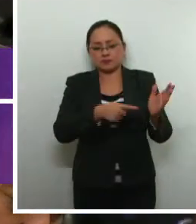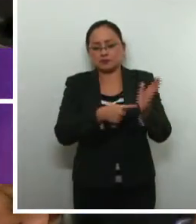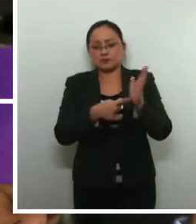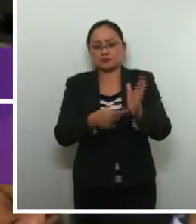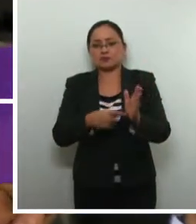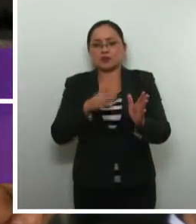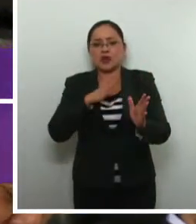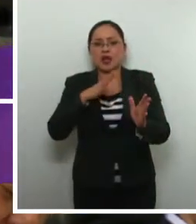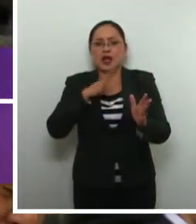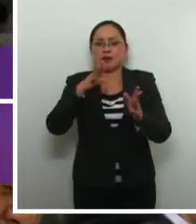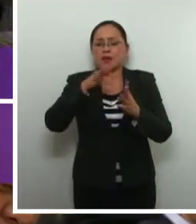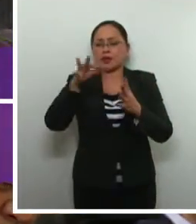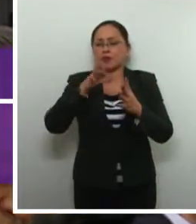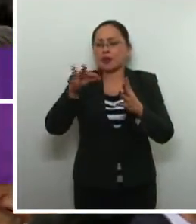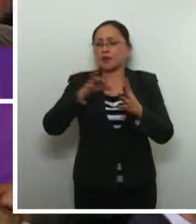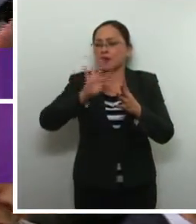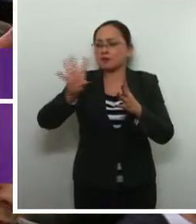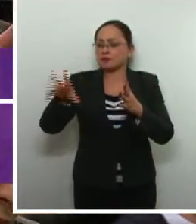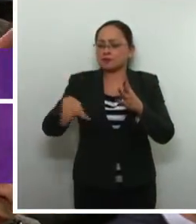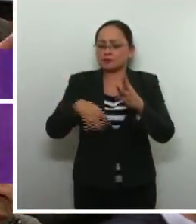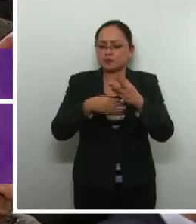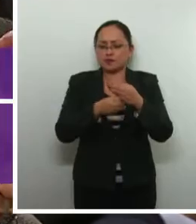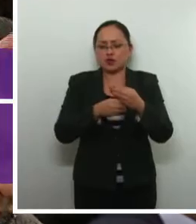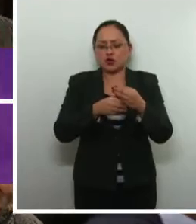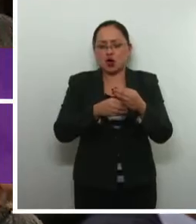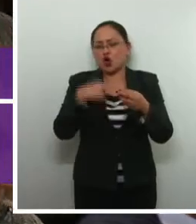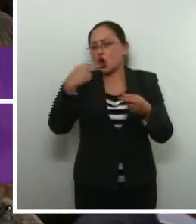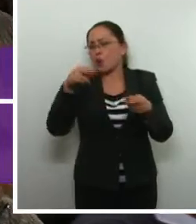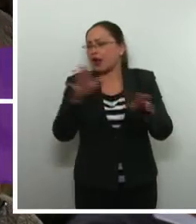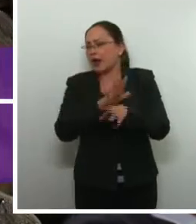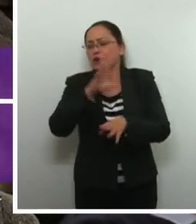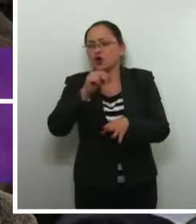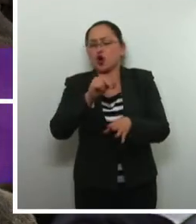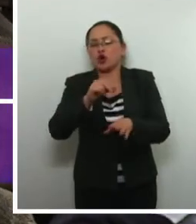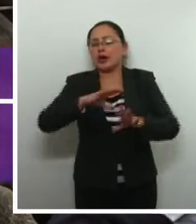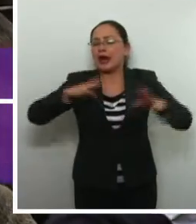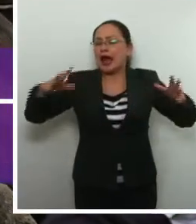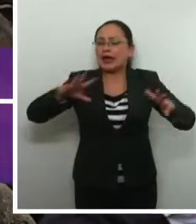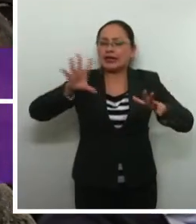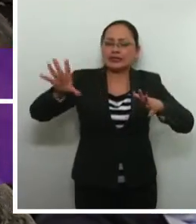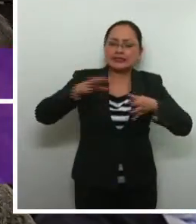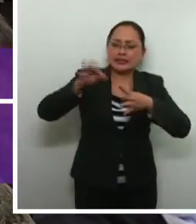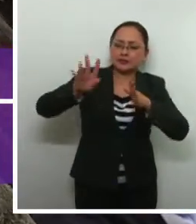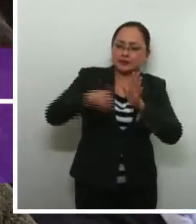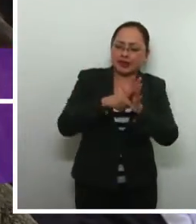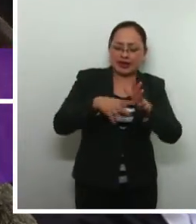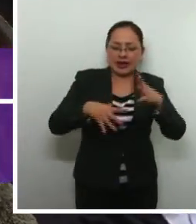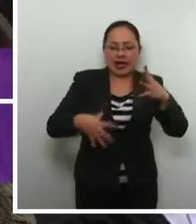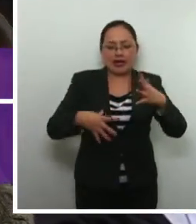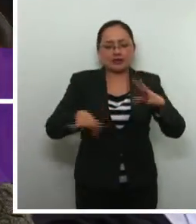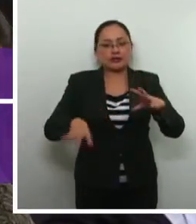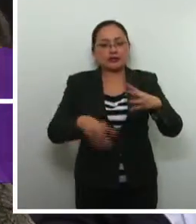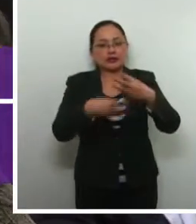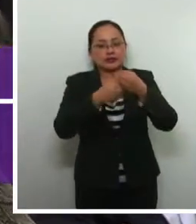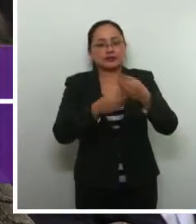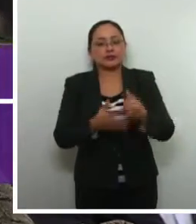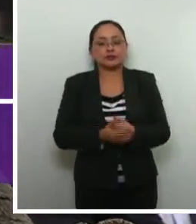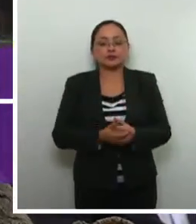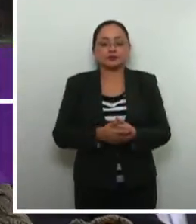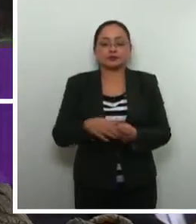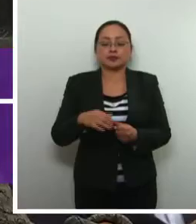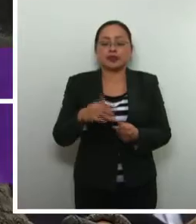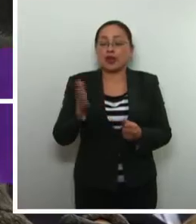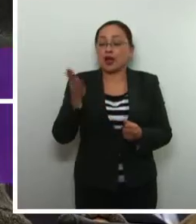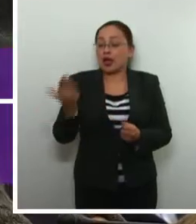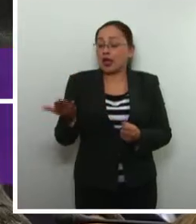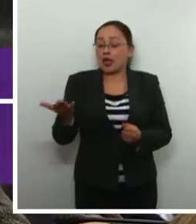una mega reserva, como le van a llamar, para no cambiarle hasta hoy la denominación. Y acá tiene por otro